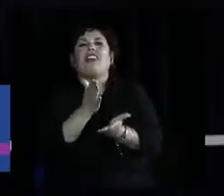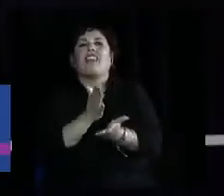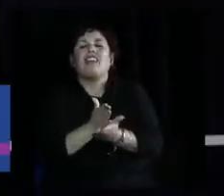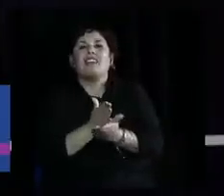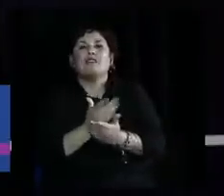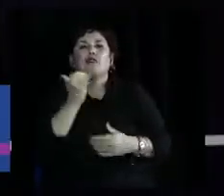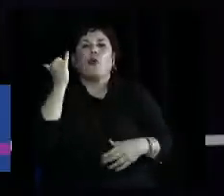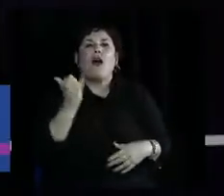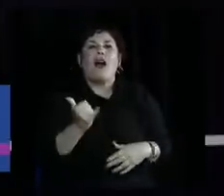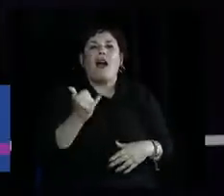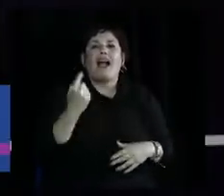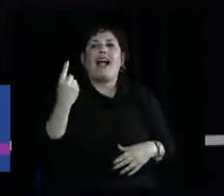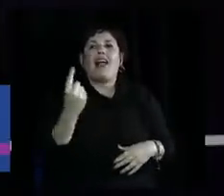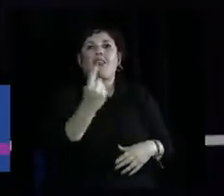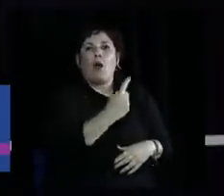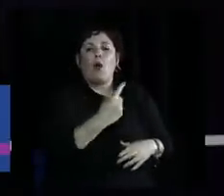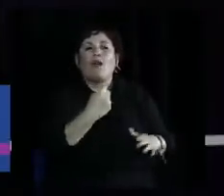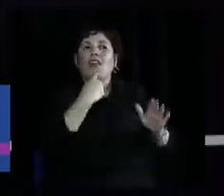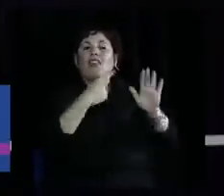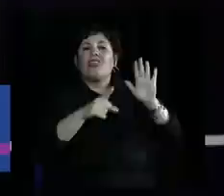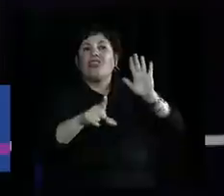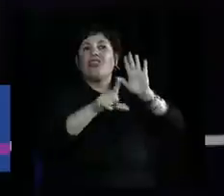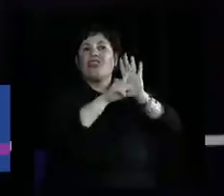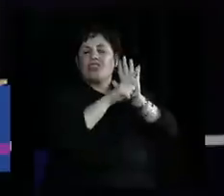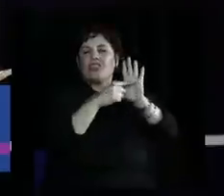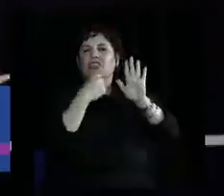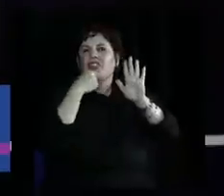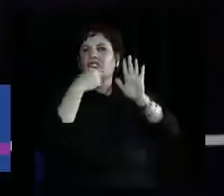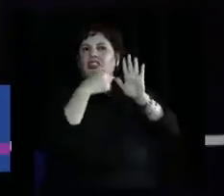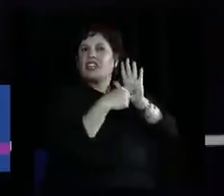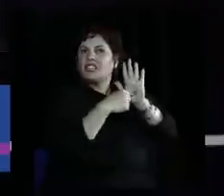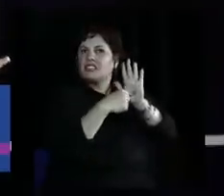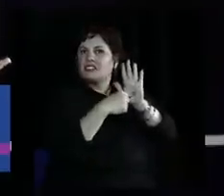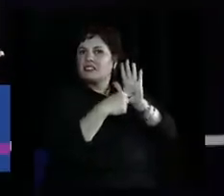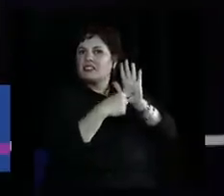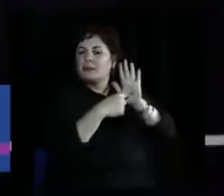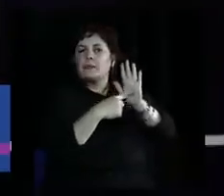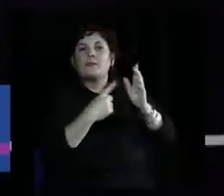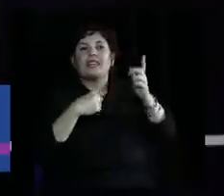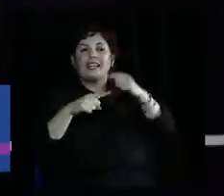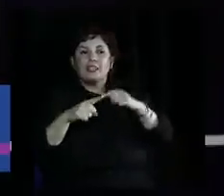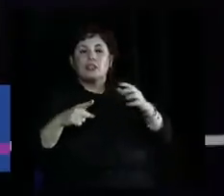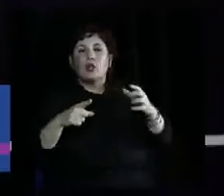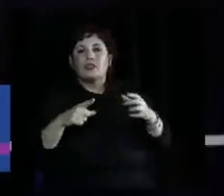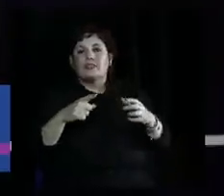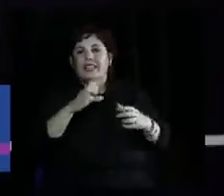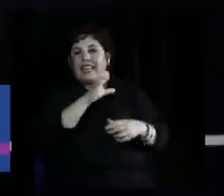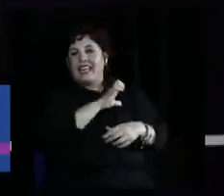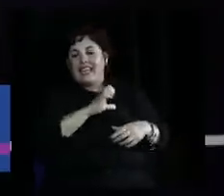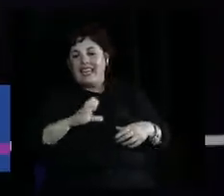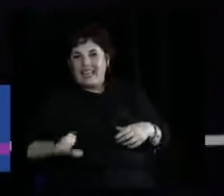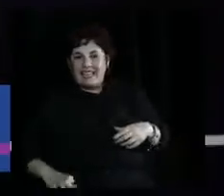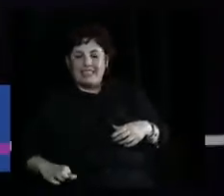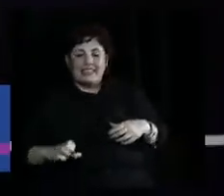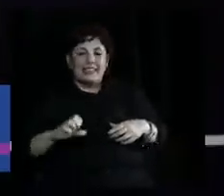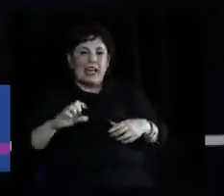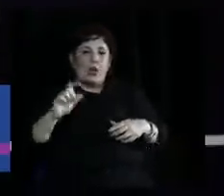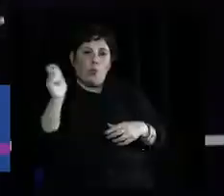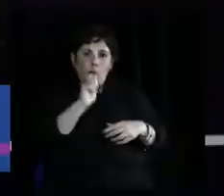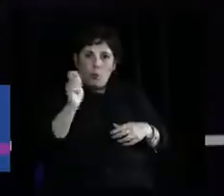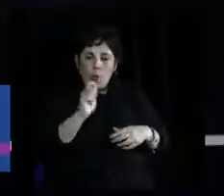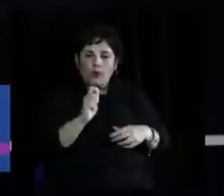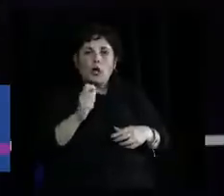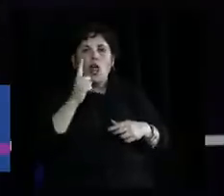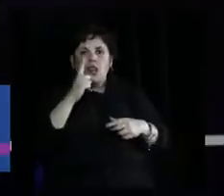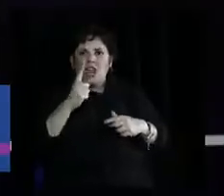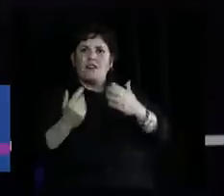toda la ciudadanía y que está consagrado en una ley. Y el Estado, los organismos, los entes estatales y no estatales, los entes públicos, tienen que